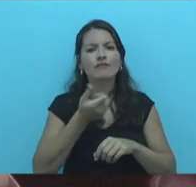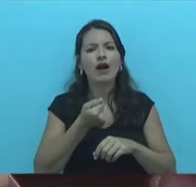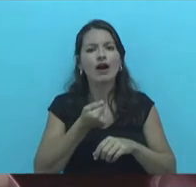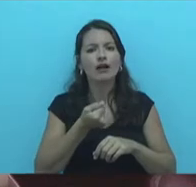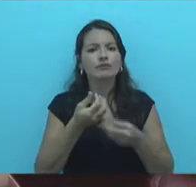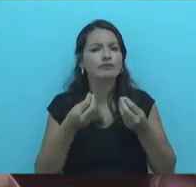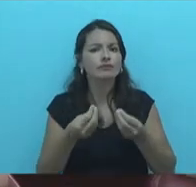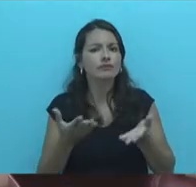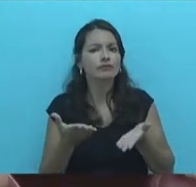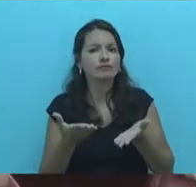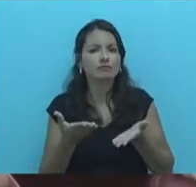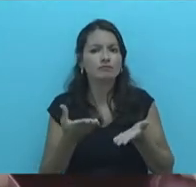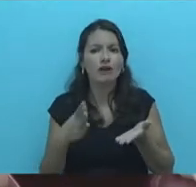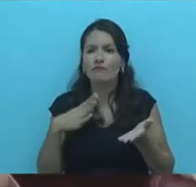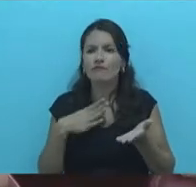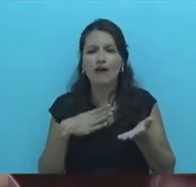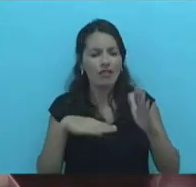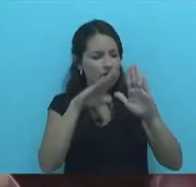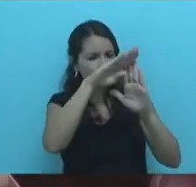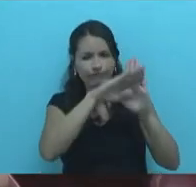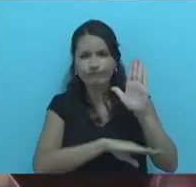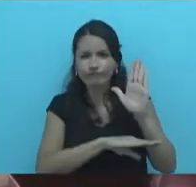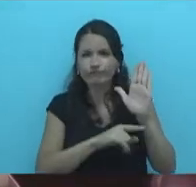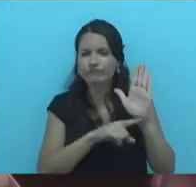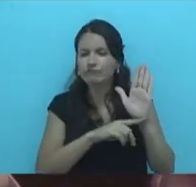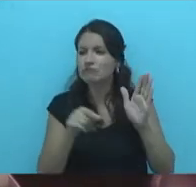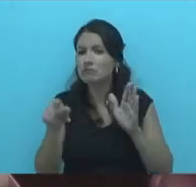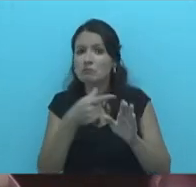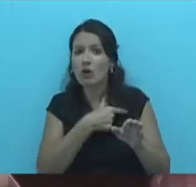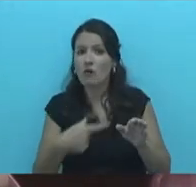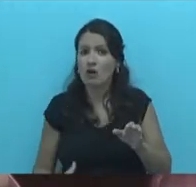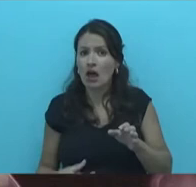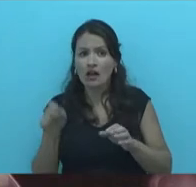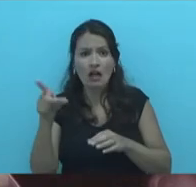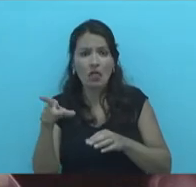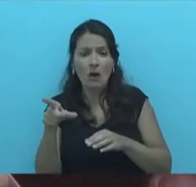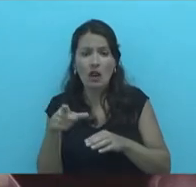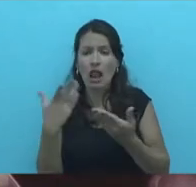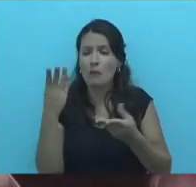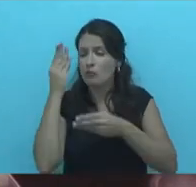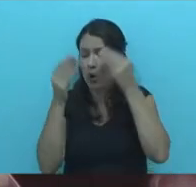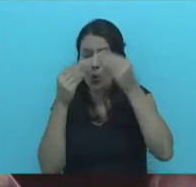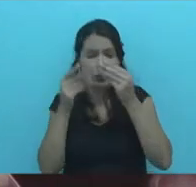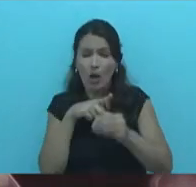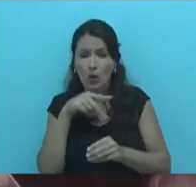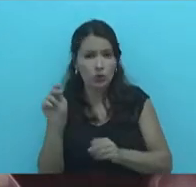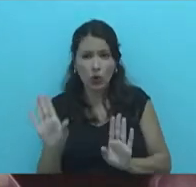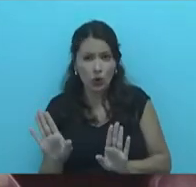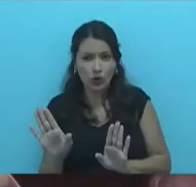Evidentemente no tiene preocupación por los tarifazos que estamos padeciendo. Motivó